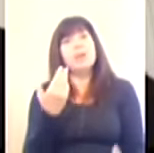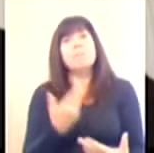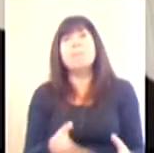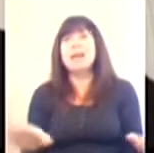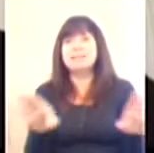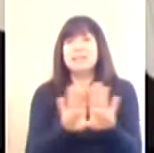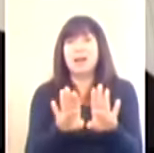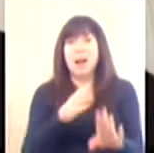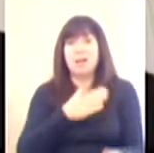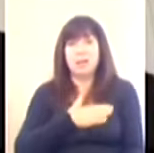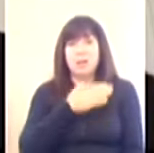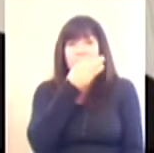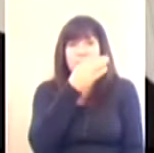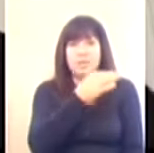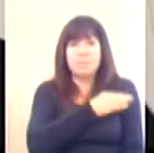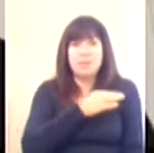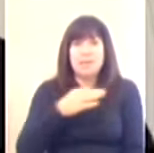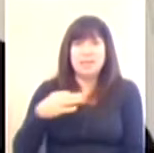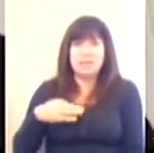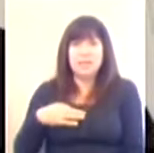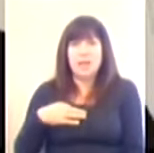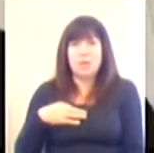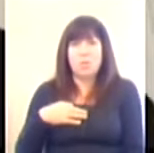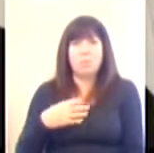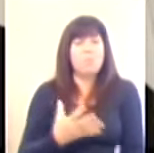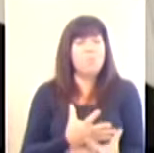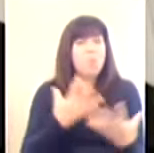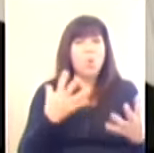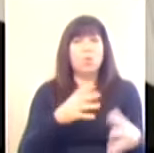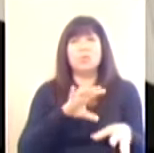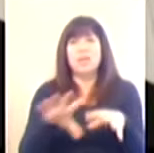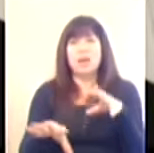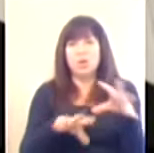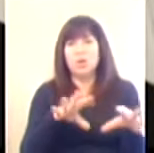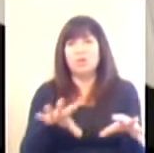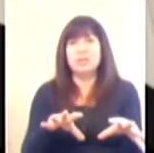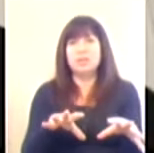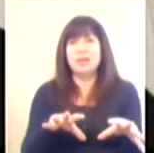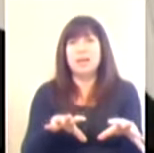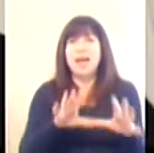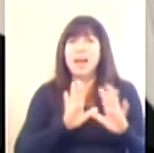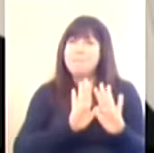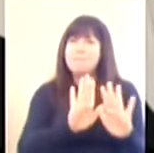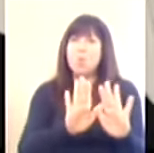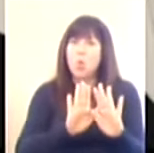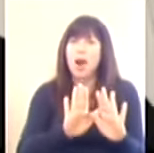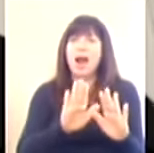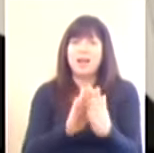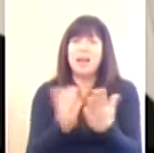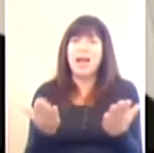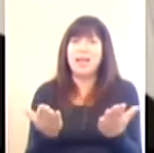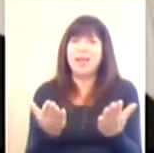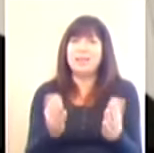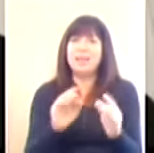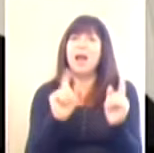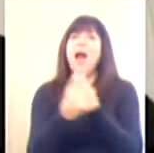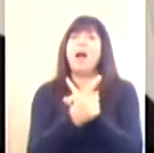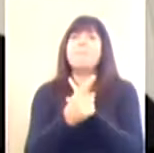quiero decir que en el Ministerio estamos haciendo una infinidad de cosas en línea con empujar la agenda de cambio climático,